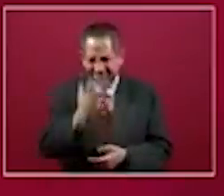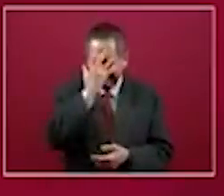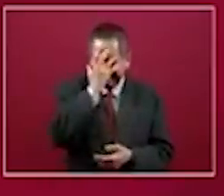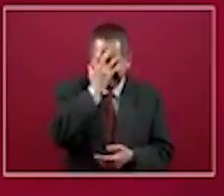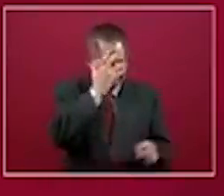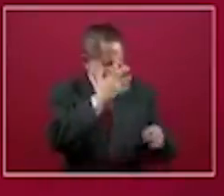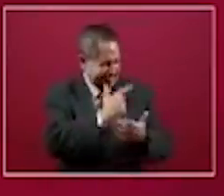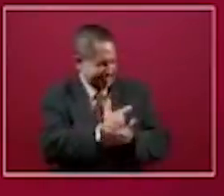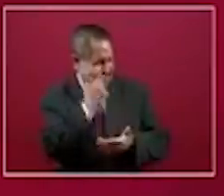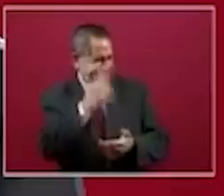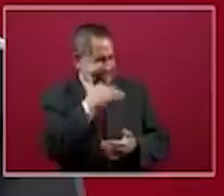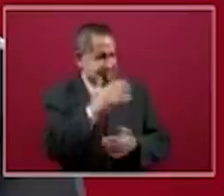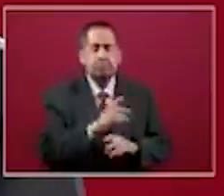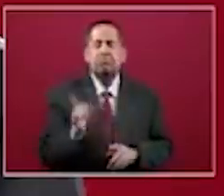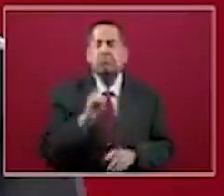vergonzoso?